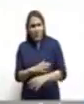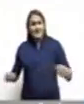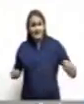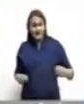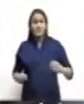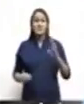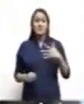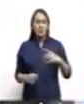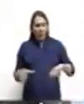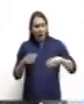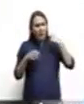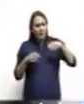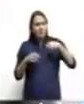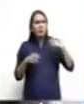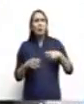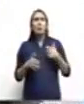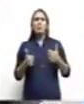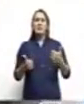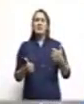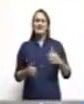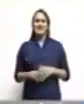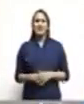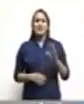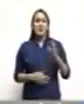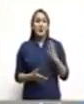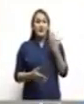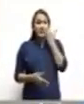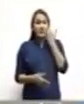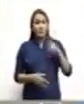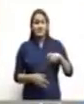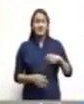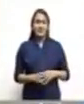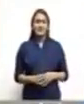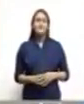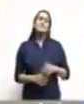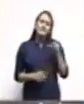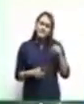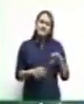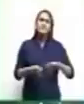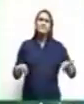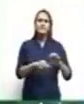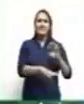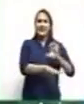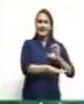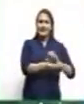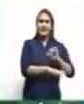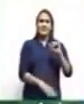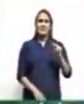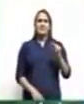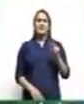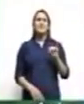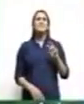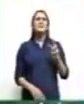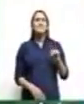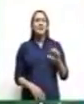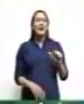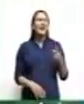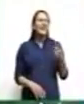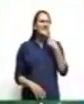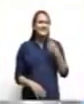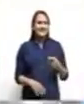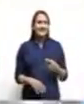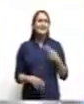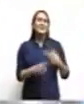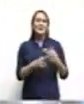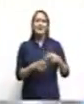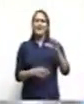cause enfermedades. Por ello, el INVIMA lanzó una campaña de prevención sanitaria de la cadena de fríos llamada A los Sánchez,